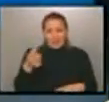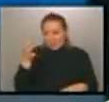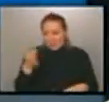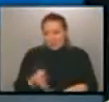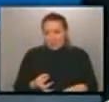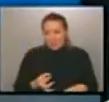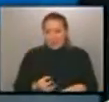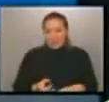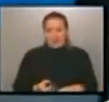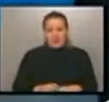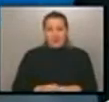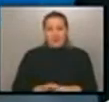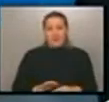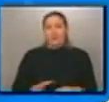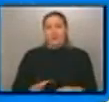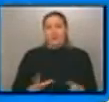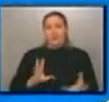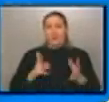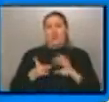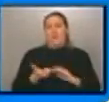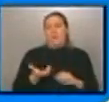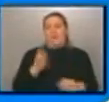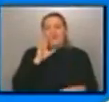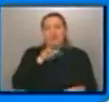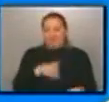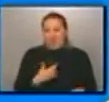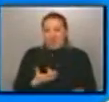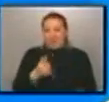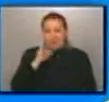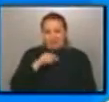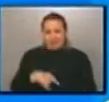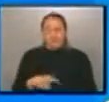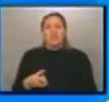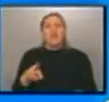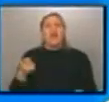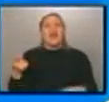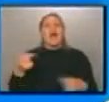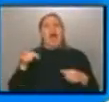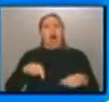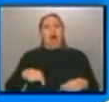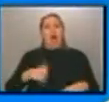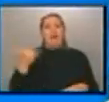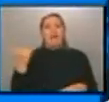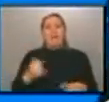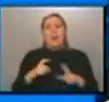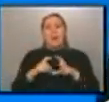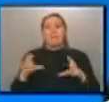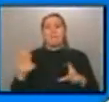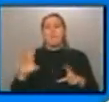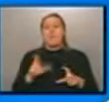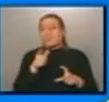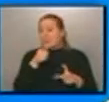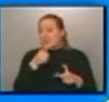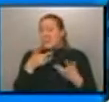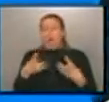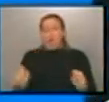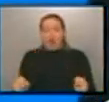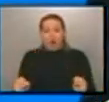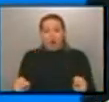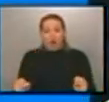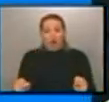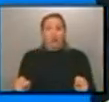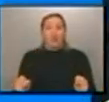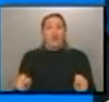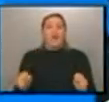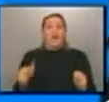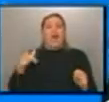cosa burda, de mal gusto, qué sé yo, a los gritos entró diciendo que ahora tiene matrícula, se ve que la encontró en algún cajón debajo de alguna